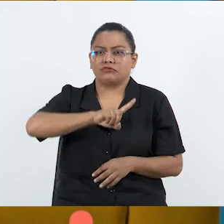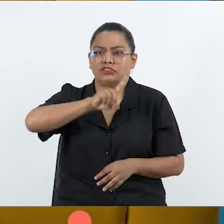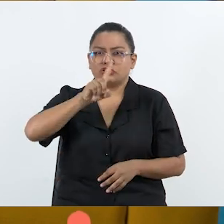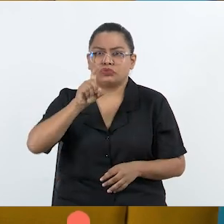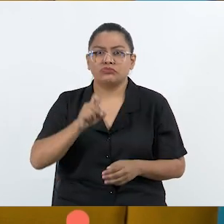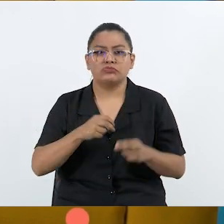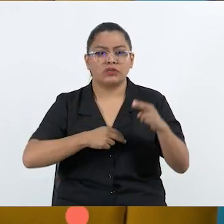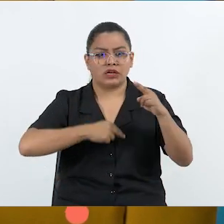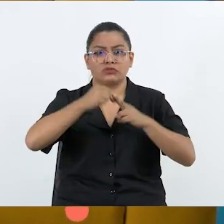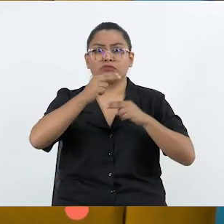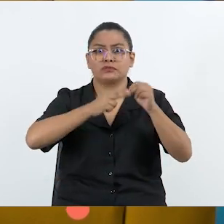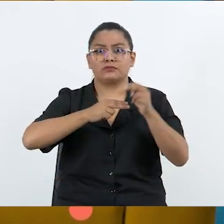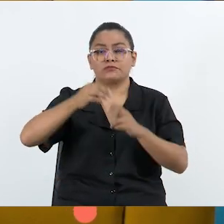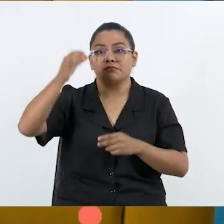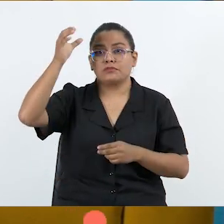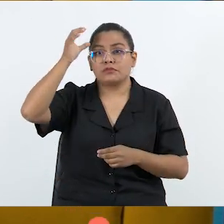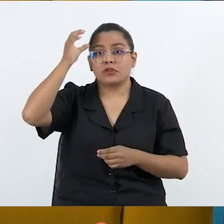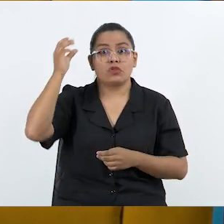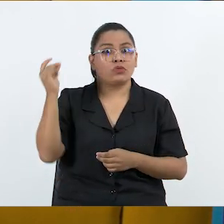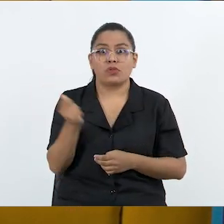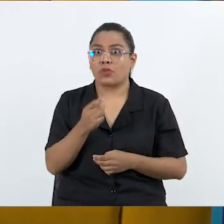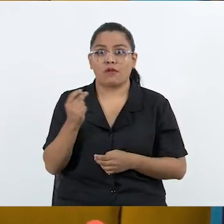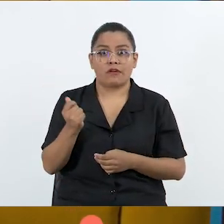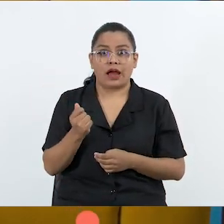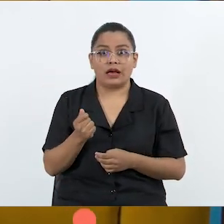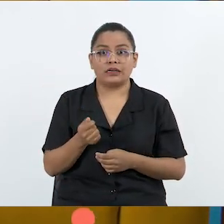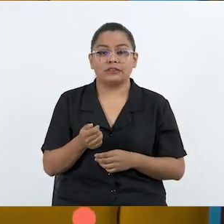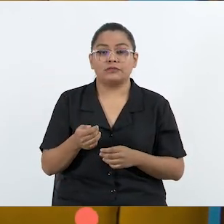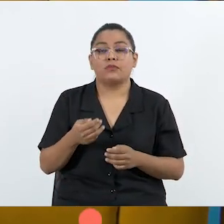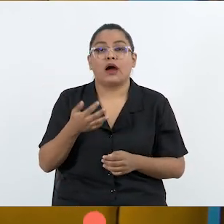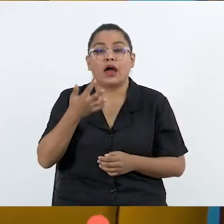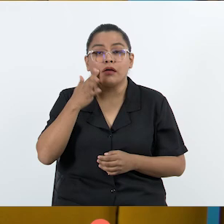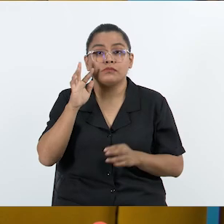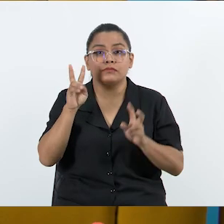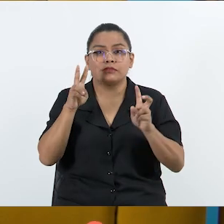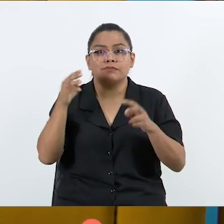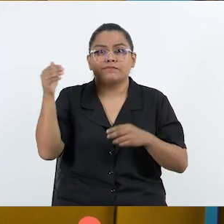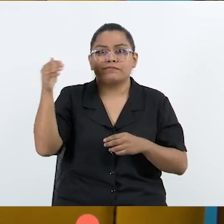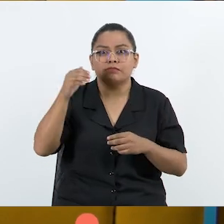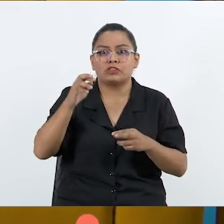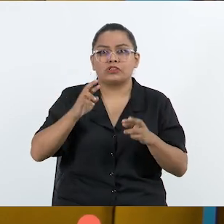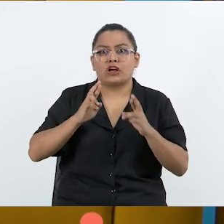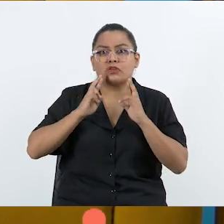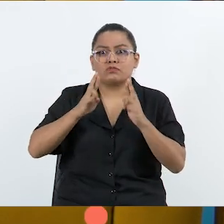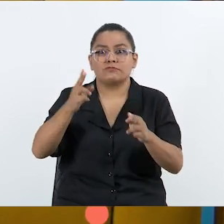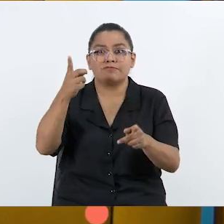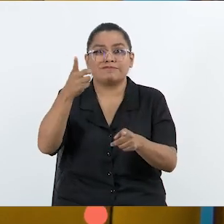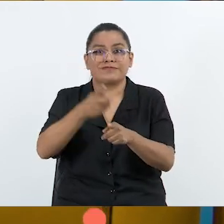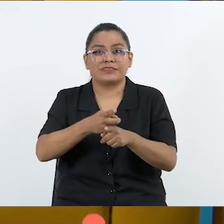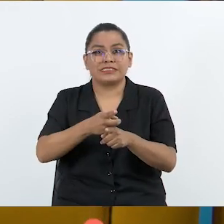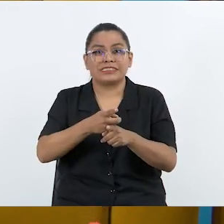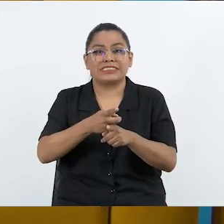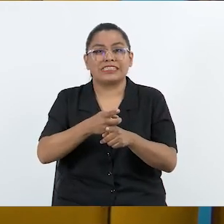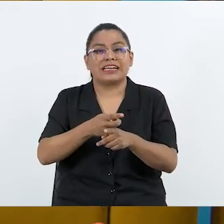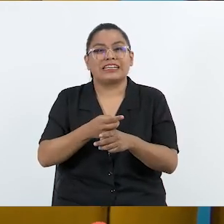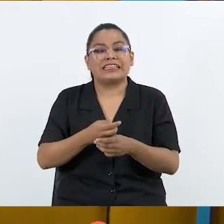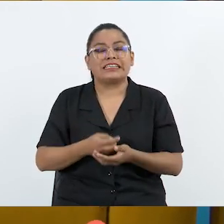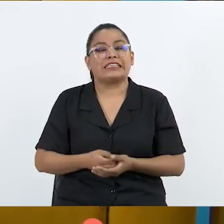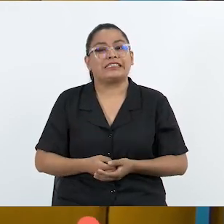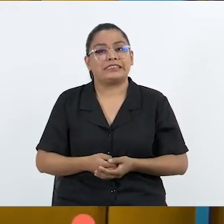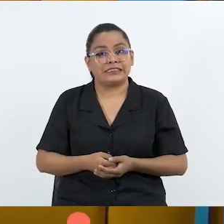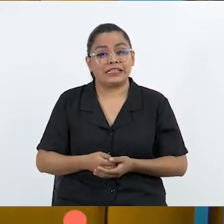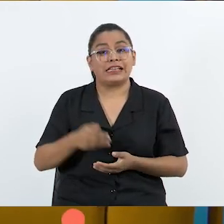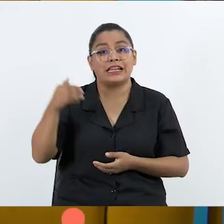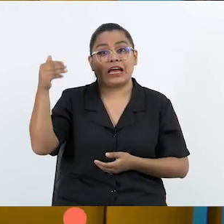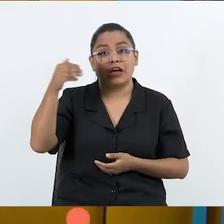para construir conocimiento no es tan fácil, sobre todo en los ámbitos educativos donde la respuesta correcta es el